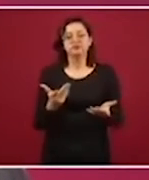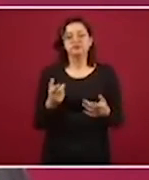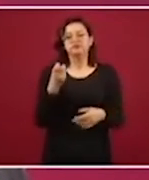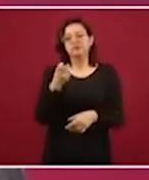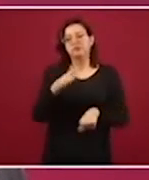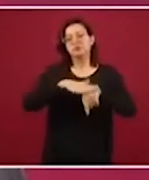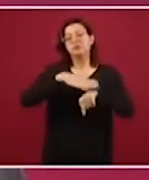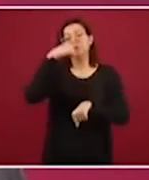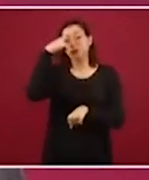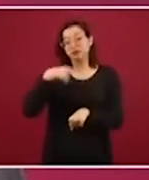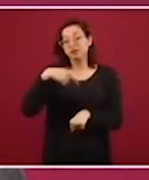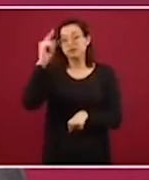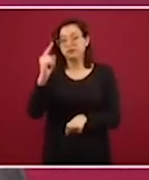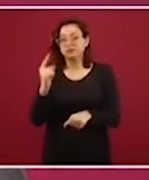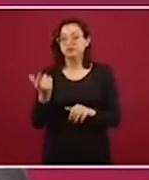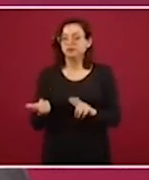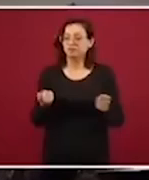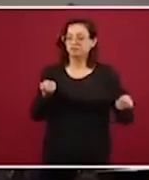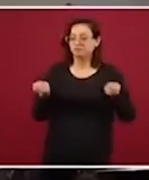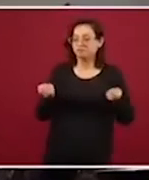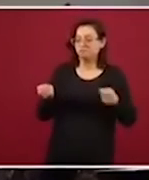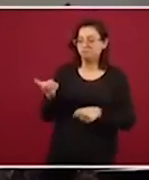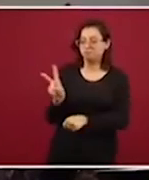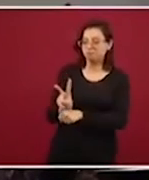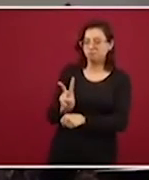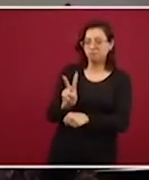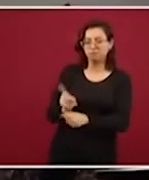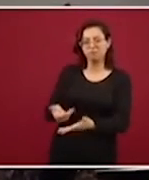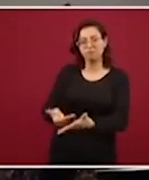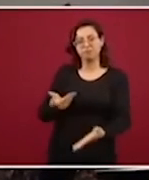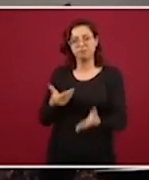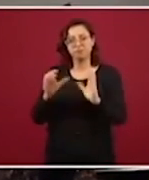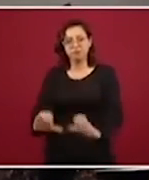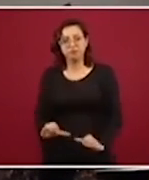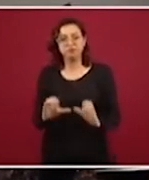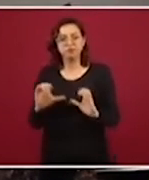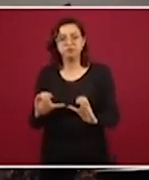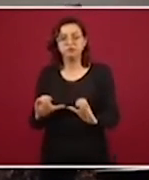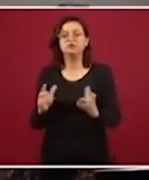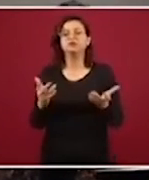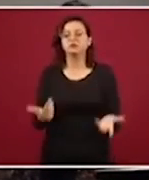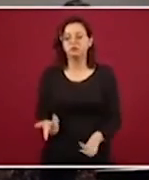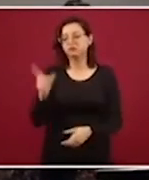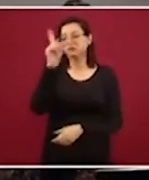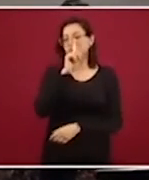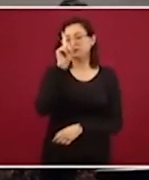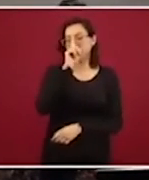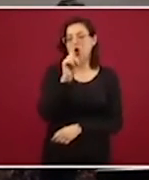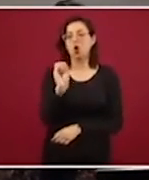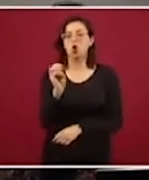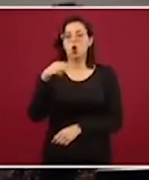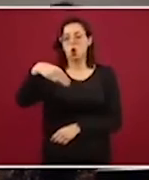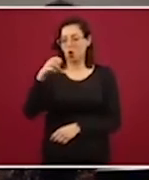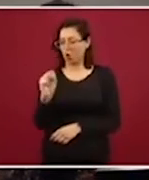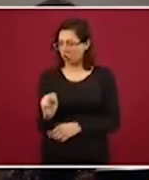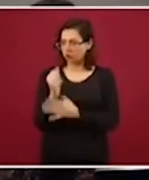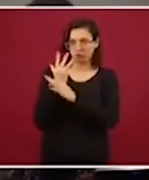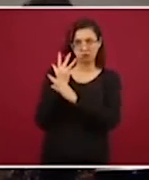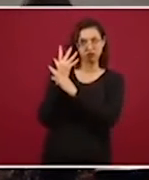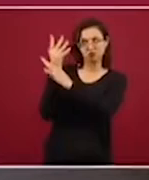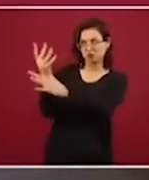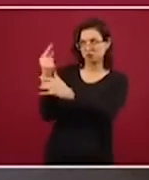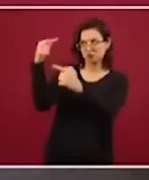de prevención y control que está usando méxico y que es exactamente la organización mundial de la salud a